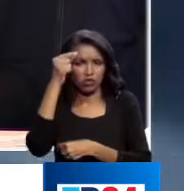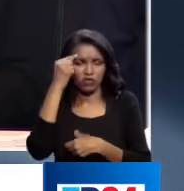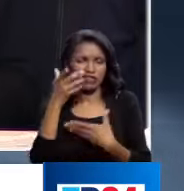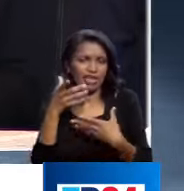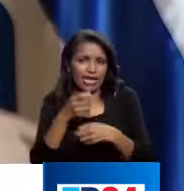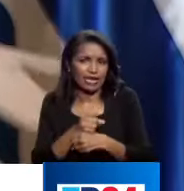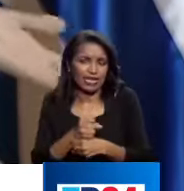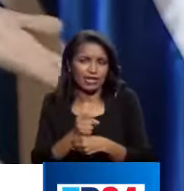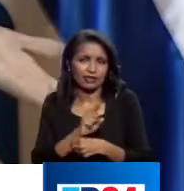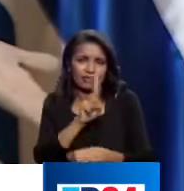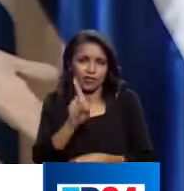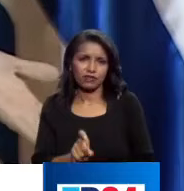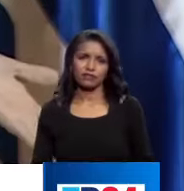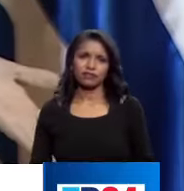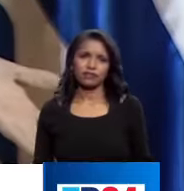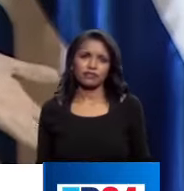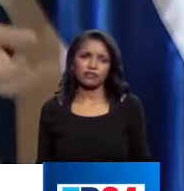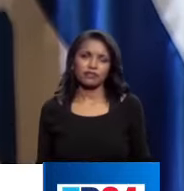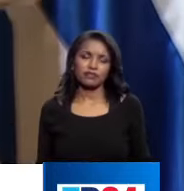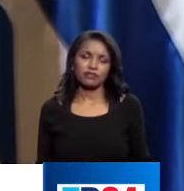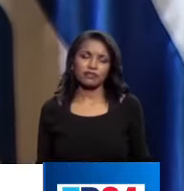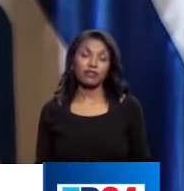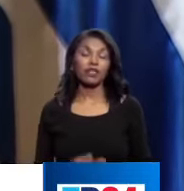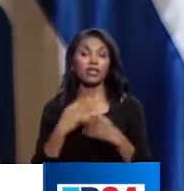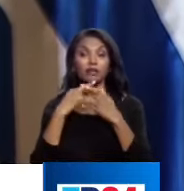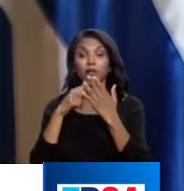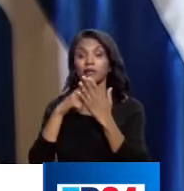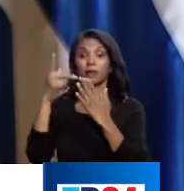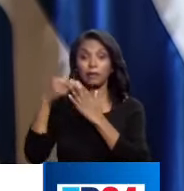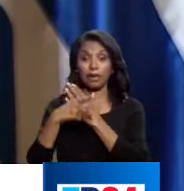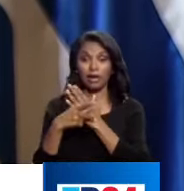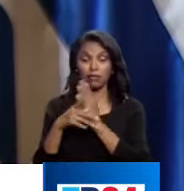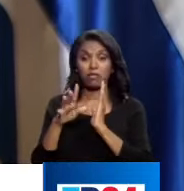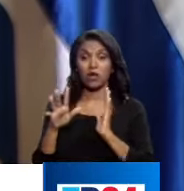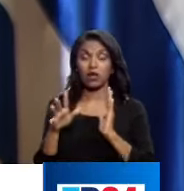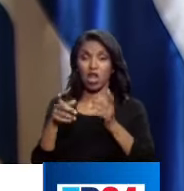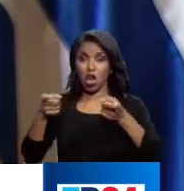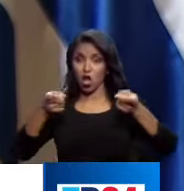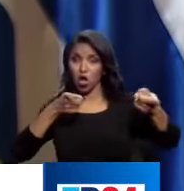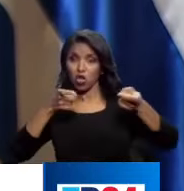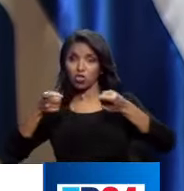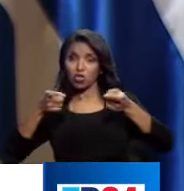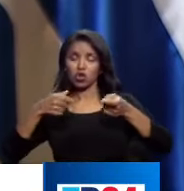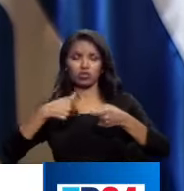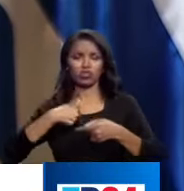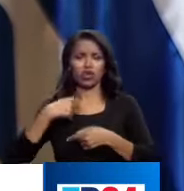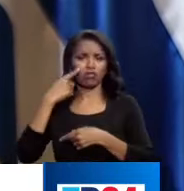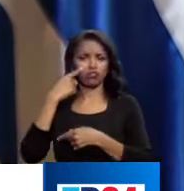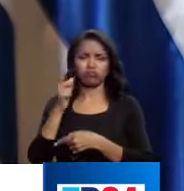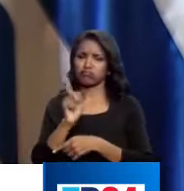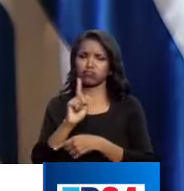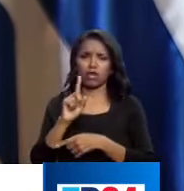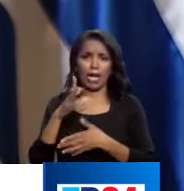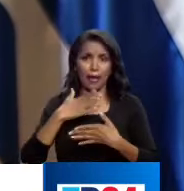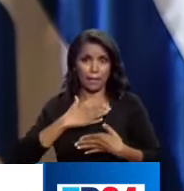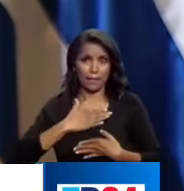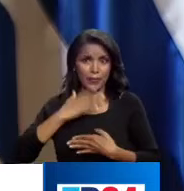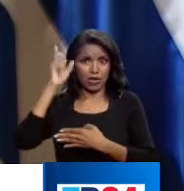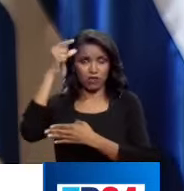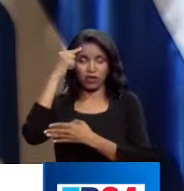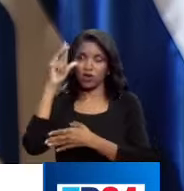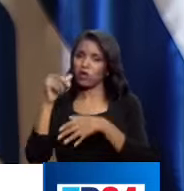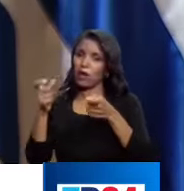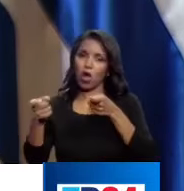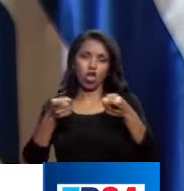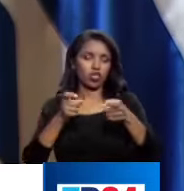Panamá? Plan. Quita los monopolios. Mientras tú tengas los pasajes y las tarifas aéreas